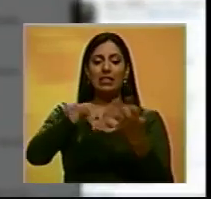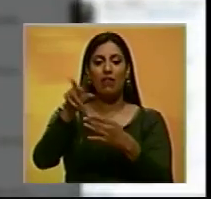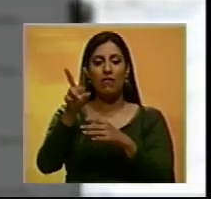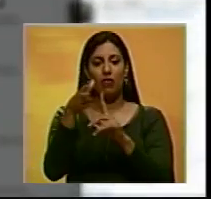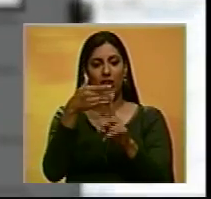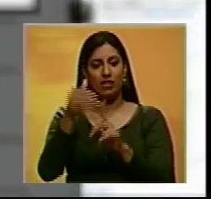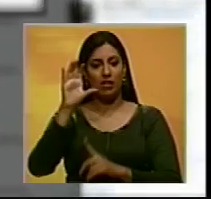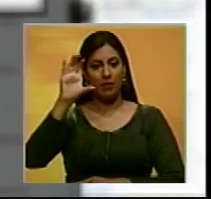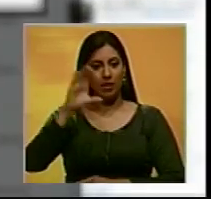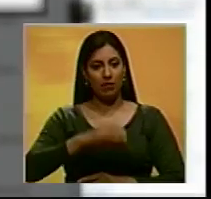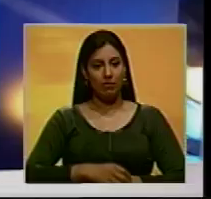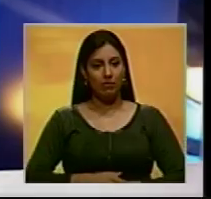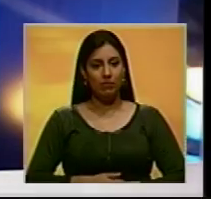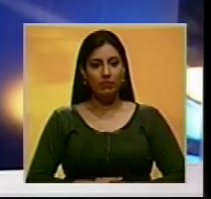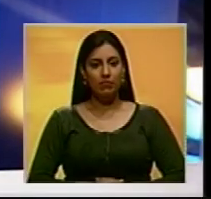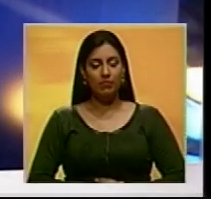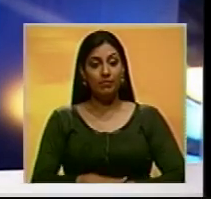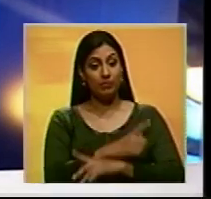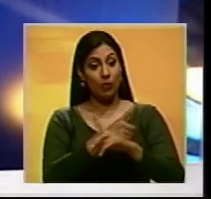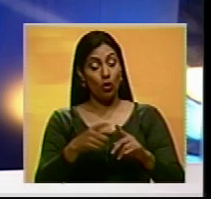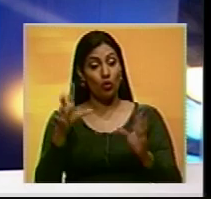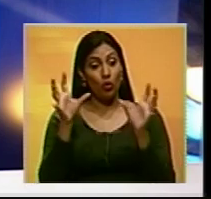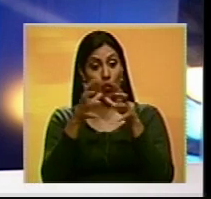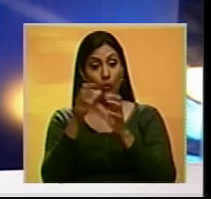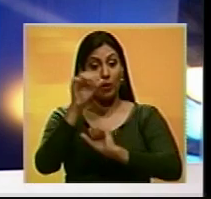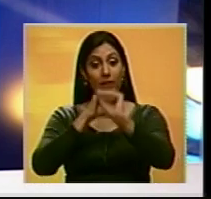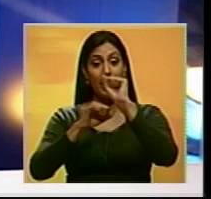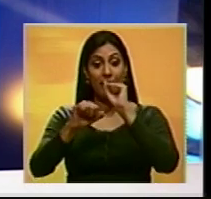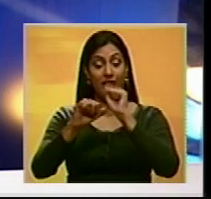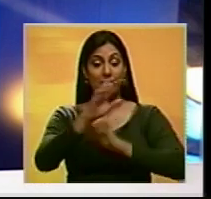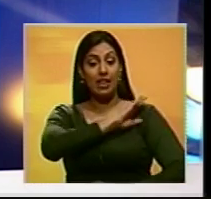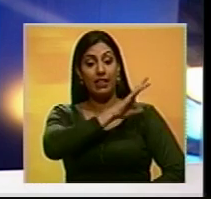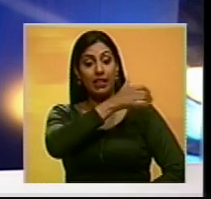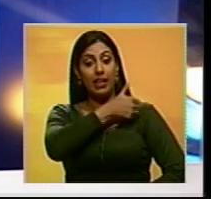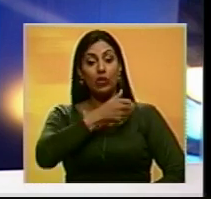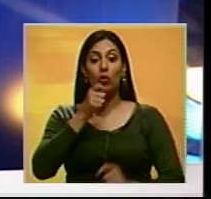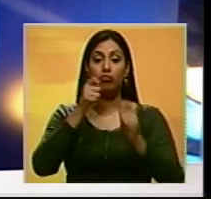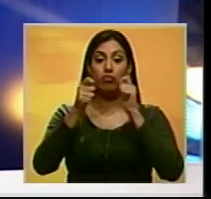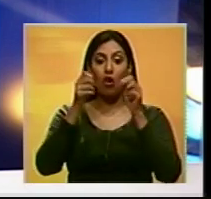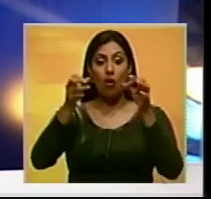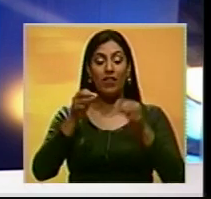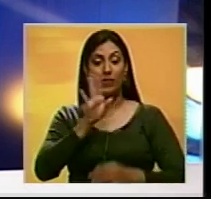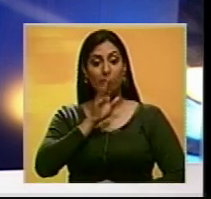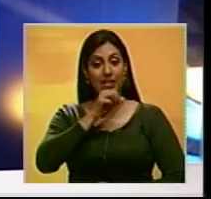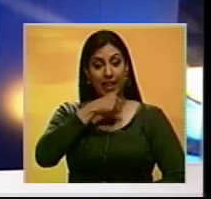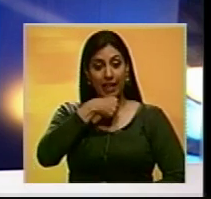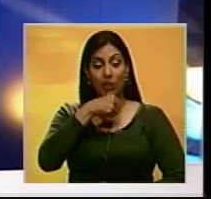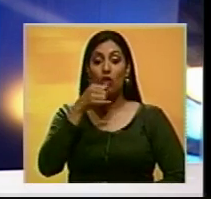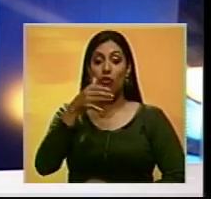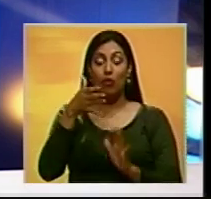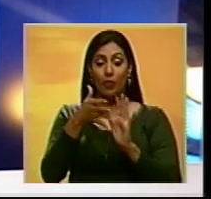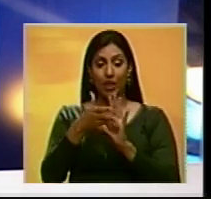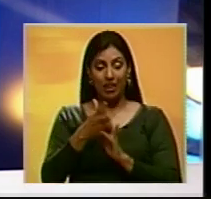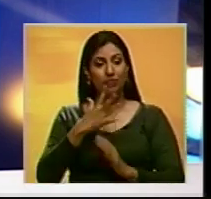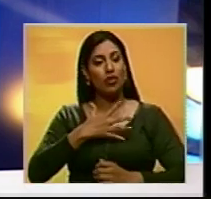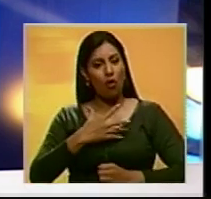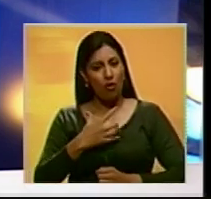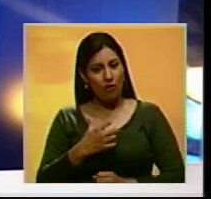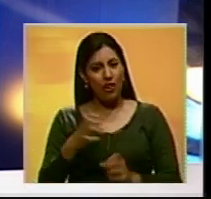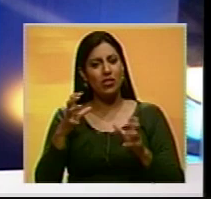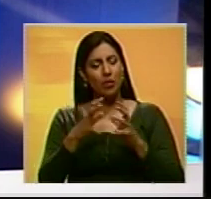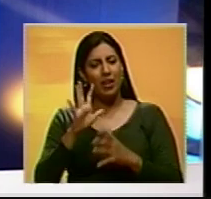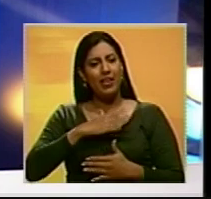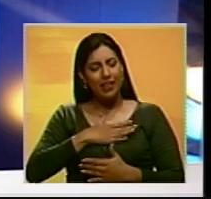el país. El equipo de defensa del director de Reporte Confidencial, Braulio Jatar, confía en que la causa